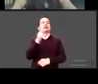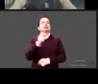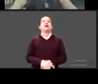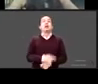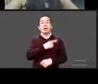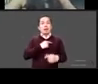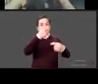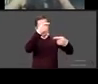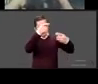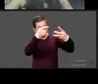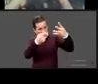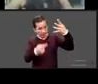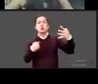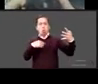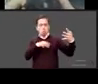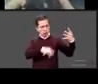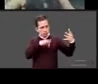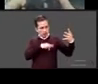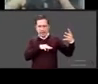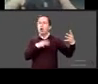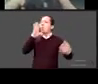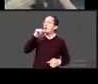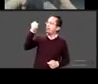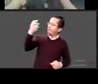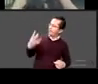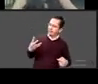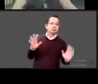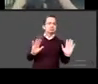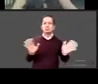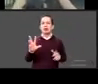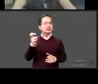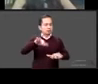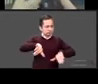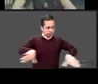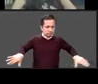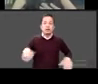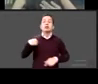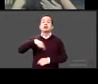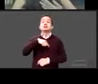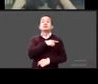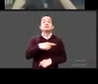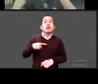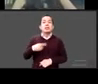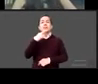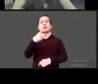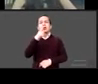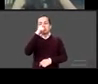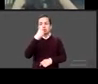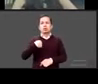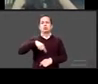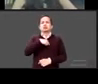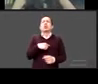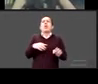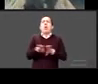en que podría o yo no pegarle a mi hijo, o hablarle o no a mi hijo, sino, como viene en la siguiente lámina, cómo avanza, al hablar